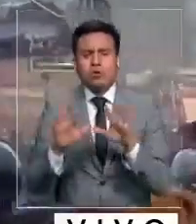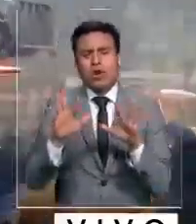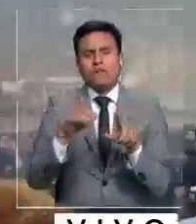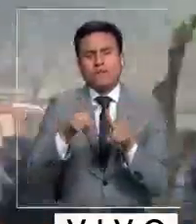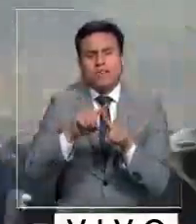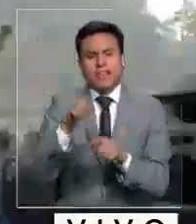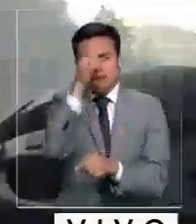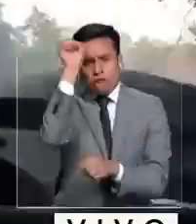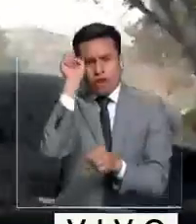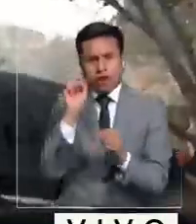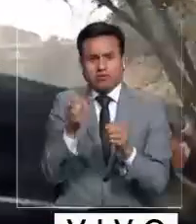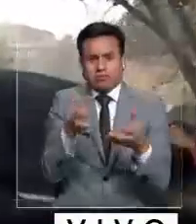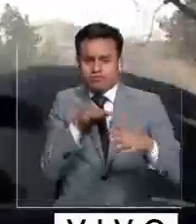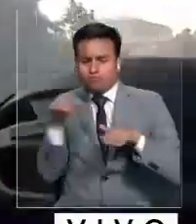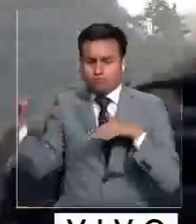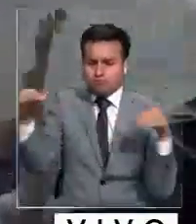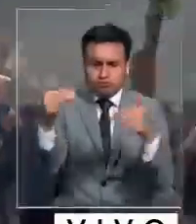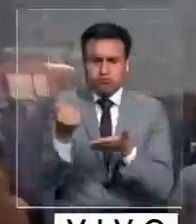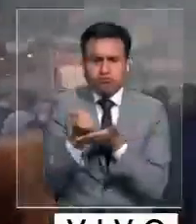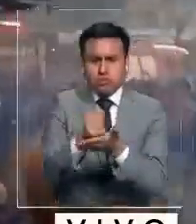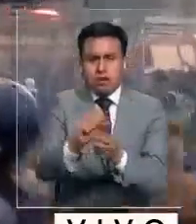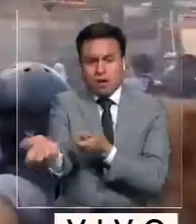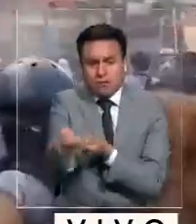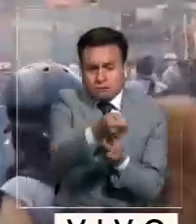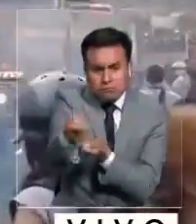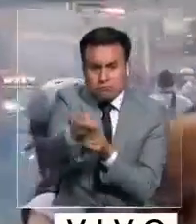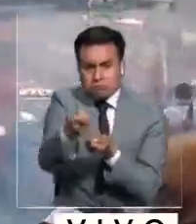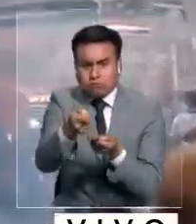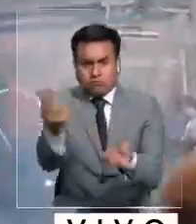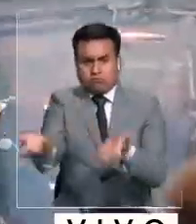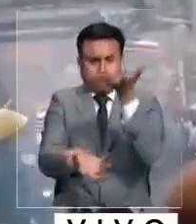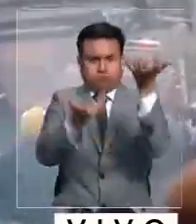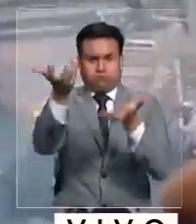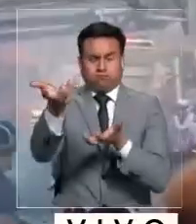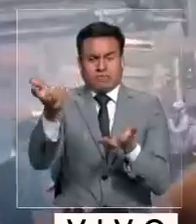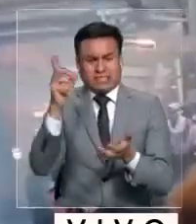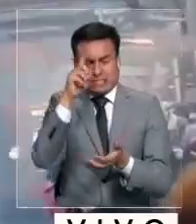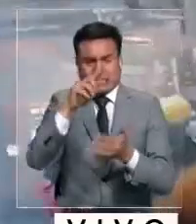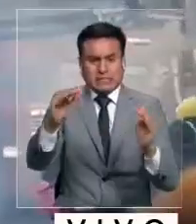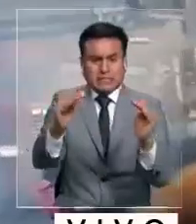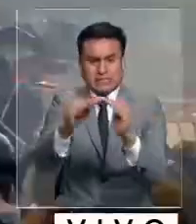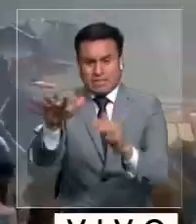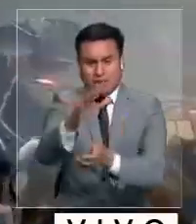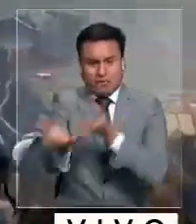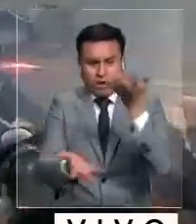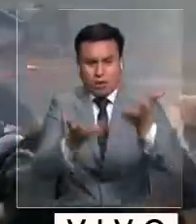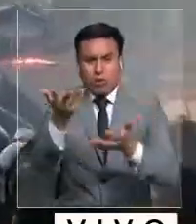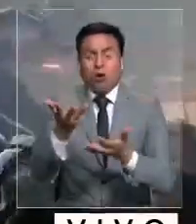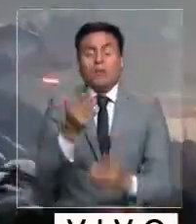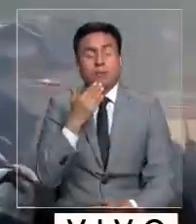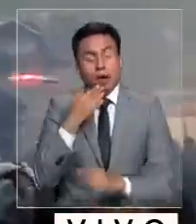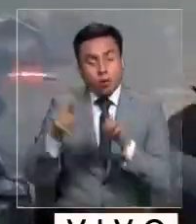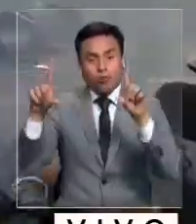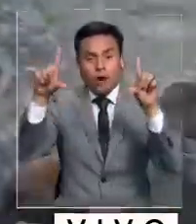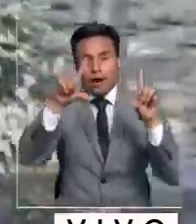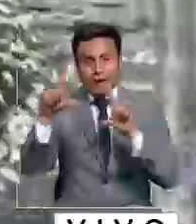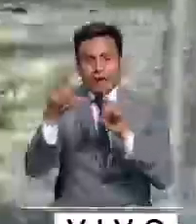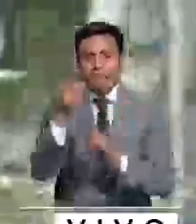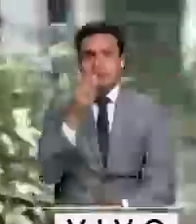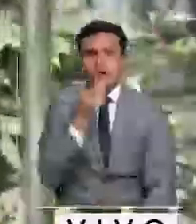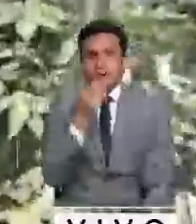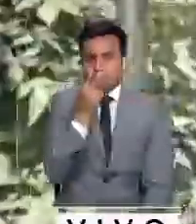carros de bomberos en el lugar para contener las llamas de esta vivienda. También veíamos otra imagen que daba cuenta